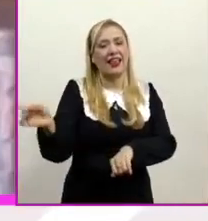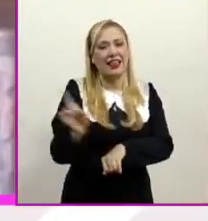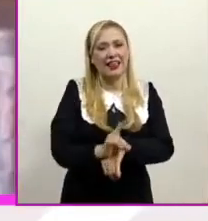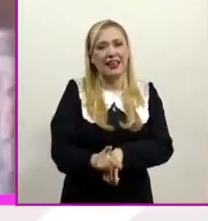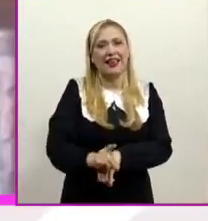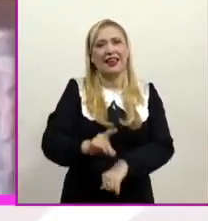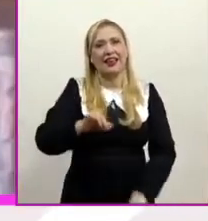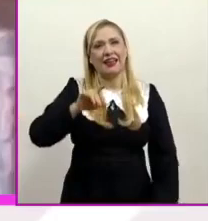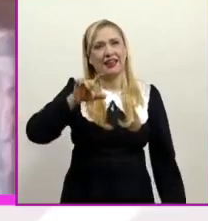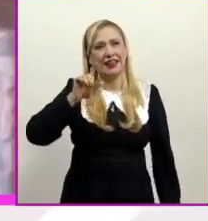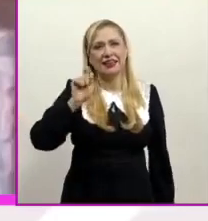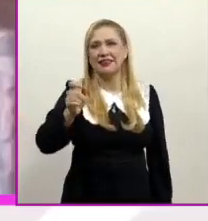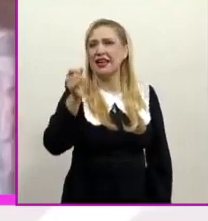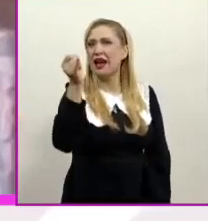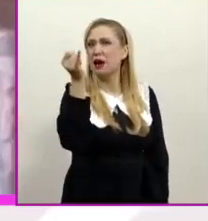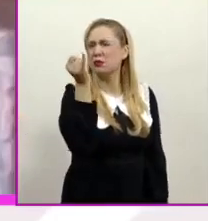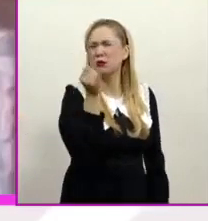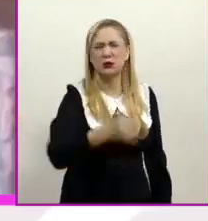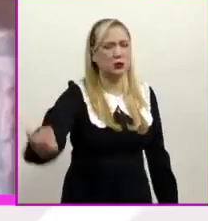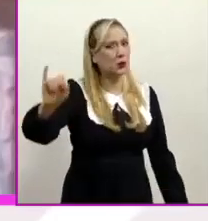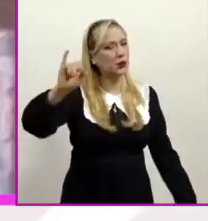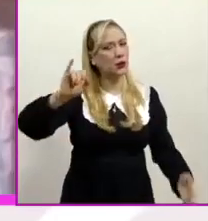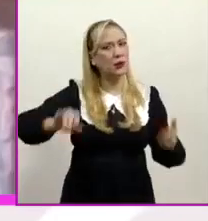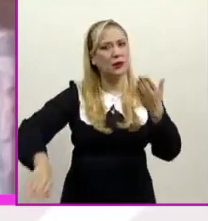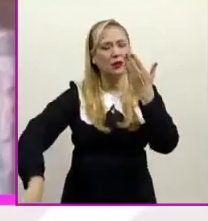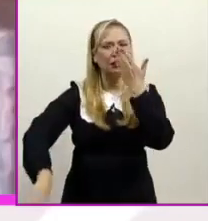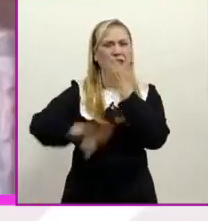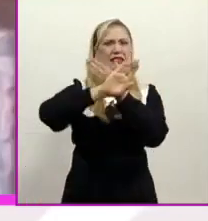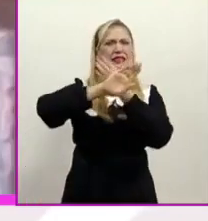estereotipos absurdos, violentos,